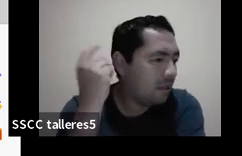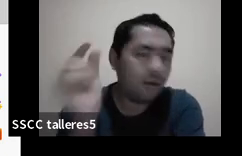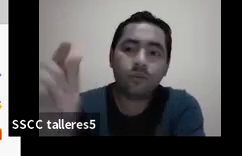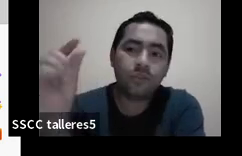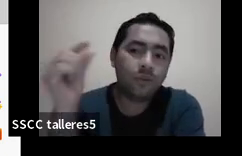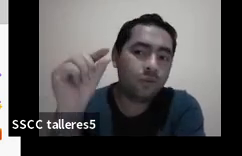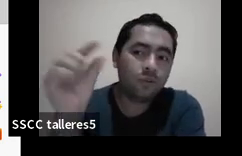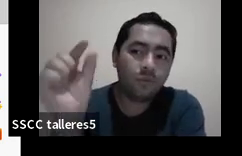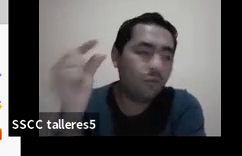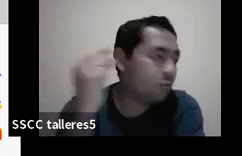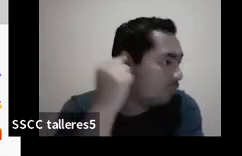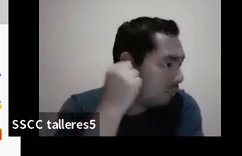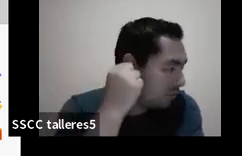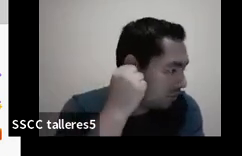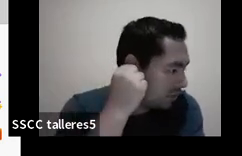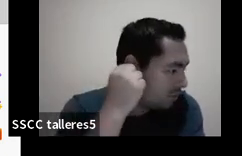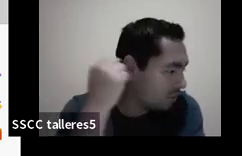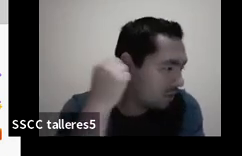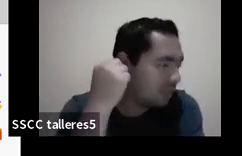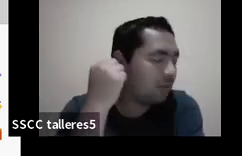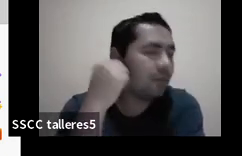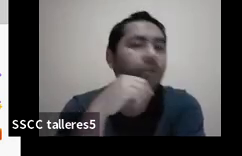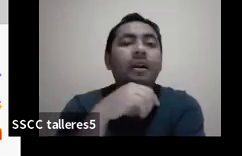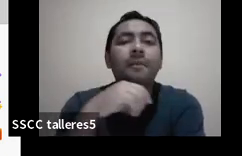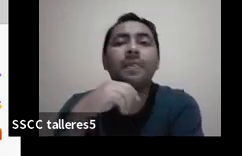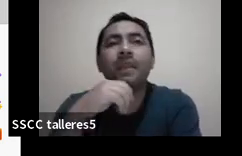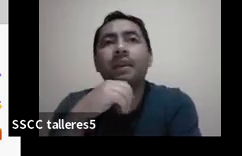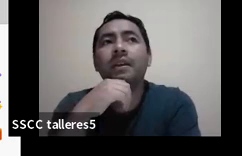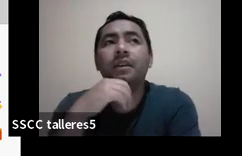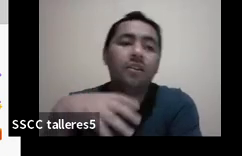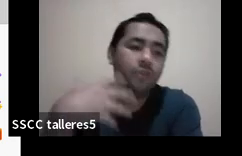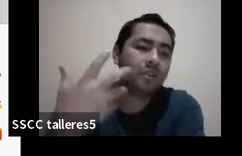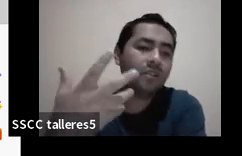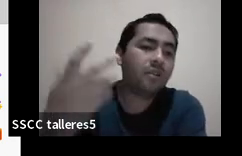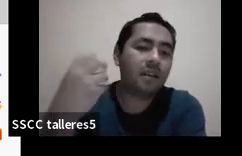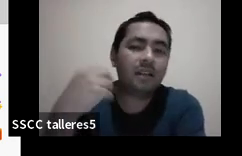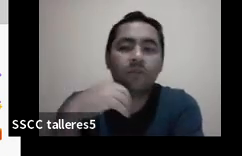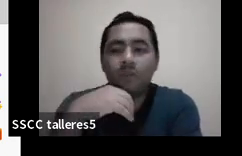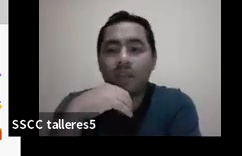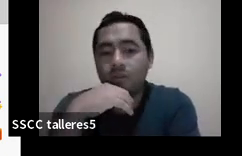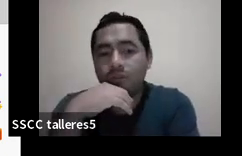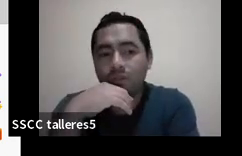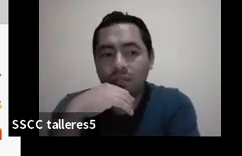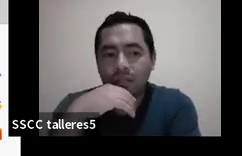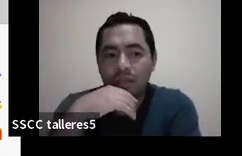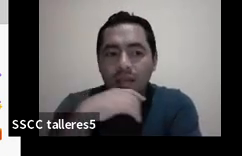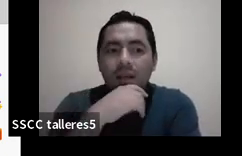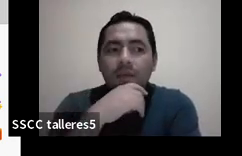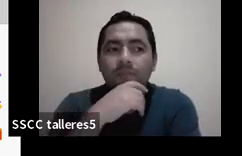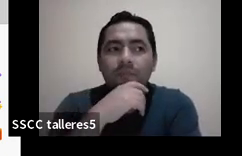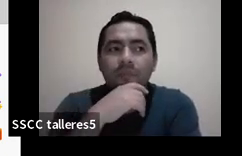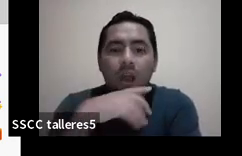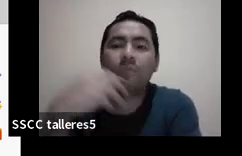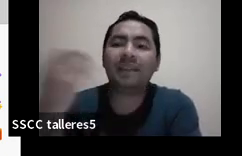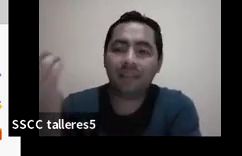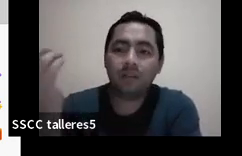oreja. Otros incluso son como unos chuponcitos que se colocan dentro de la oreja. Y eso les ayuda en algunos casos